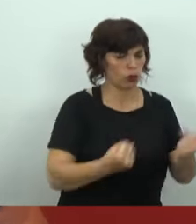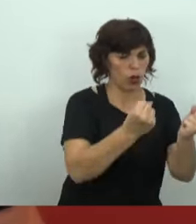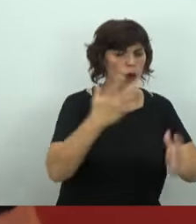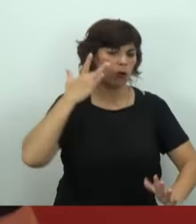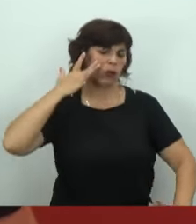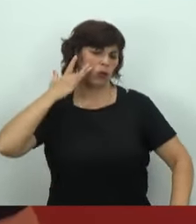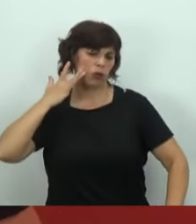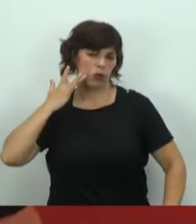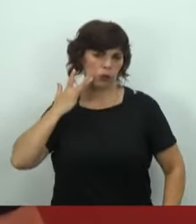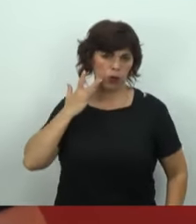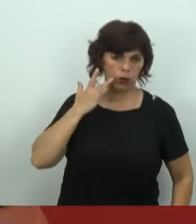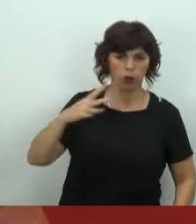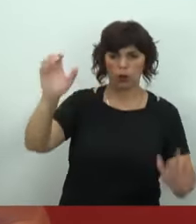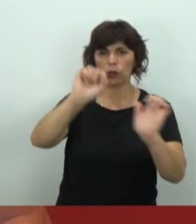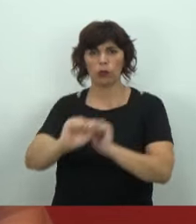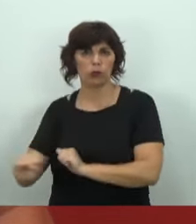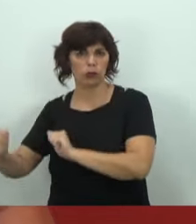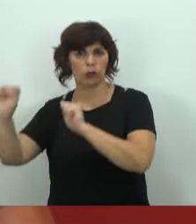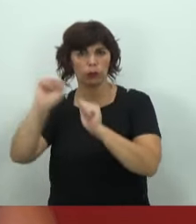purificó, la sangre nos protege.